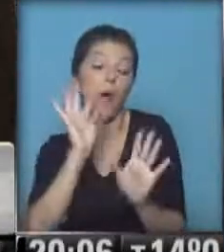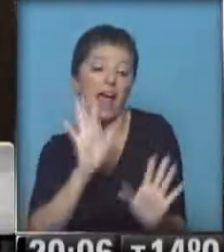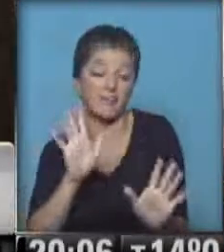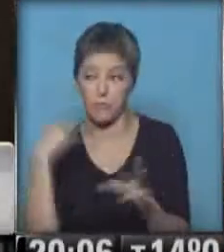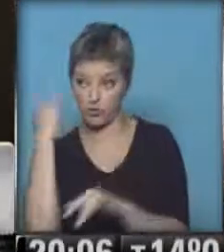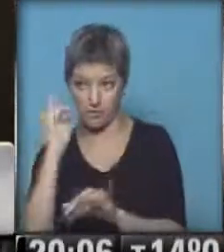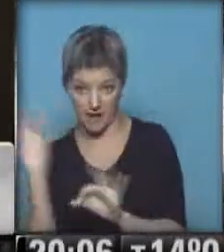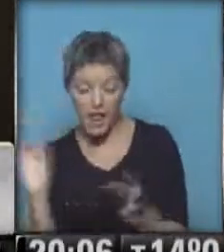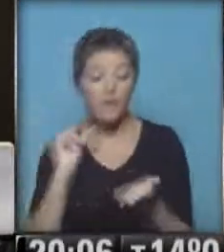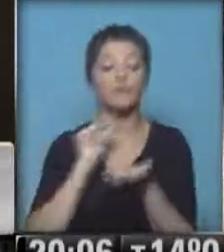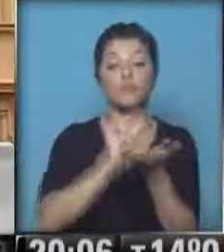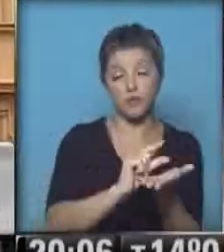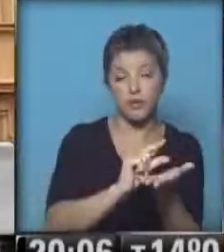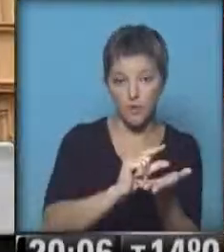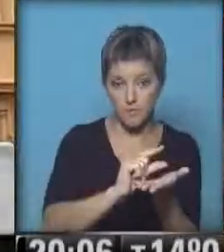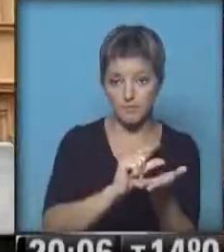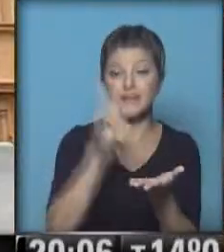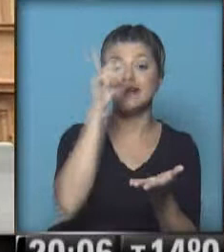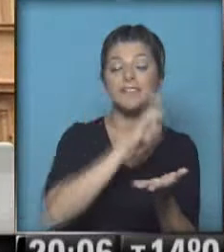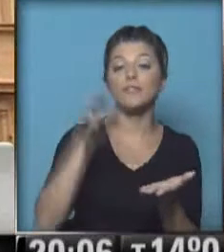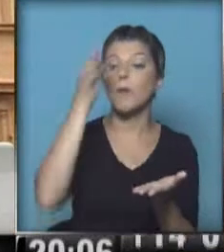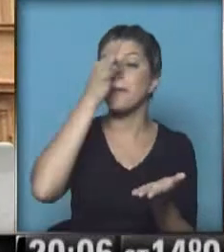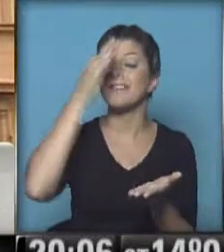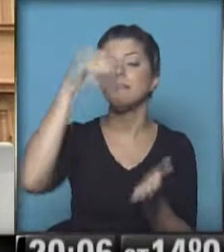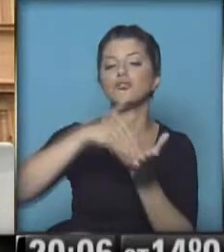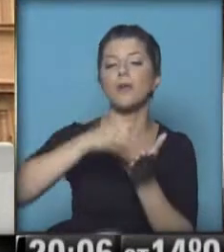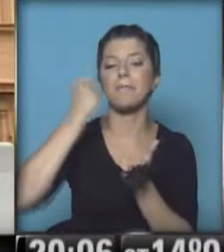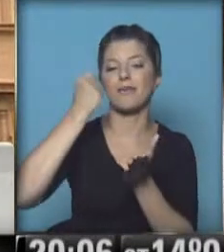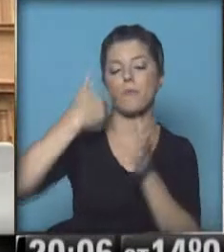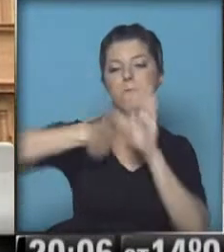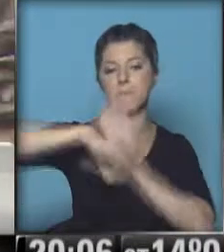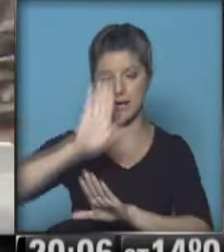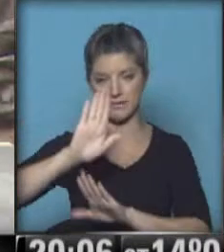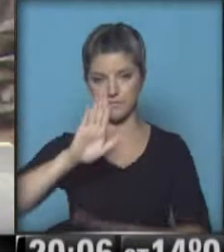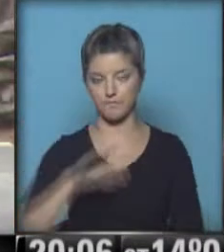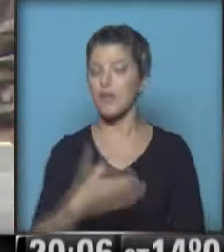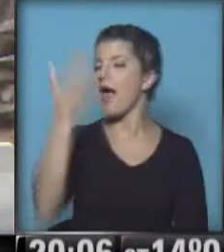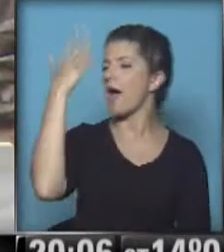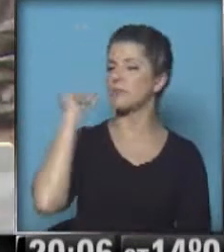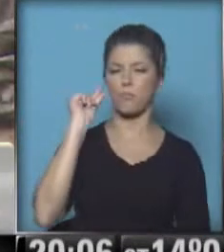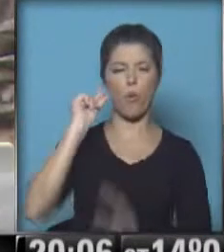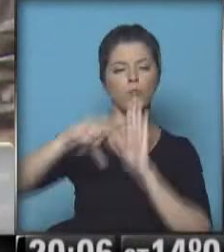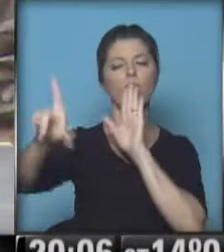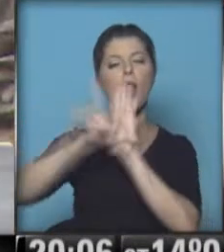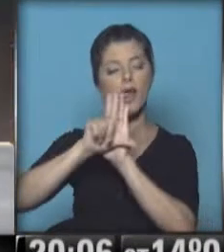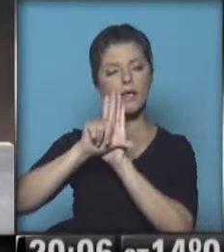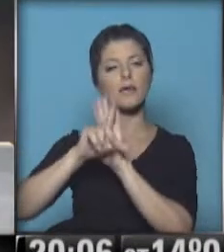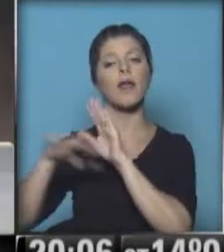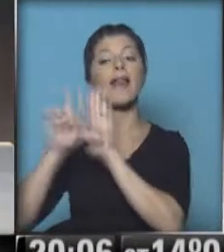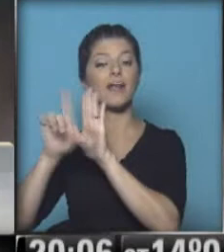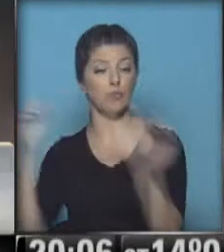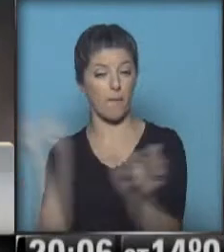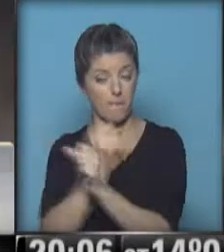explicar, una suma superior a los 120 millones de pesos. Una ley recientemente sancionada por la legislatura